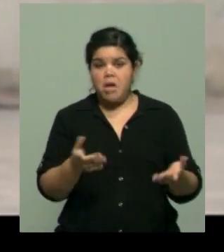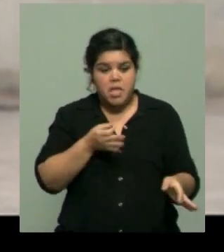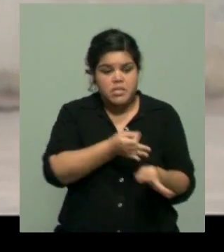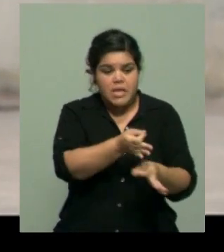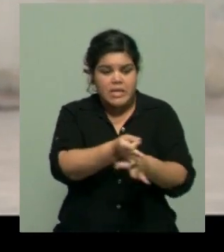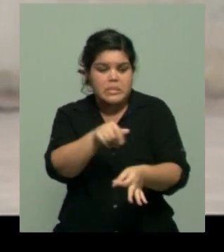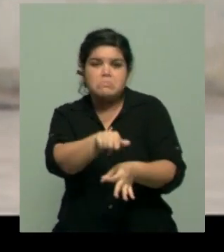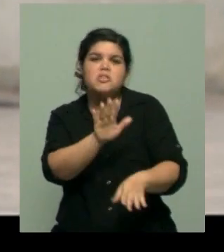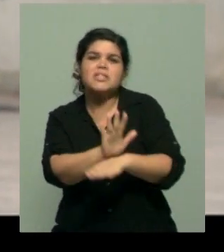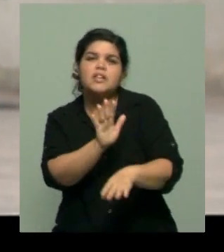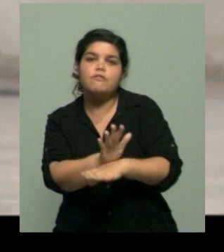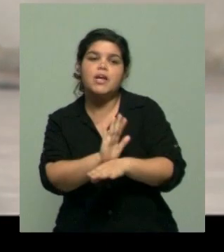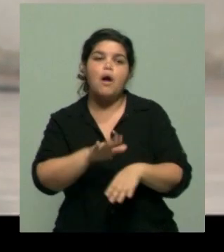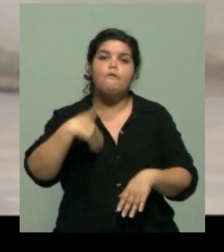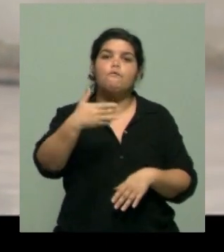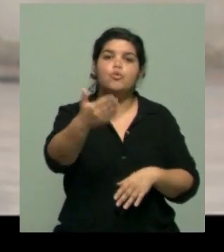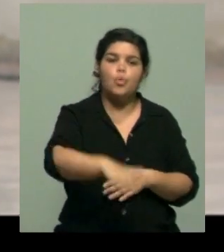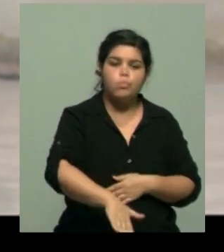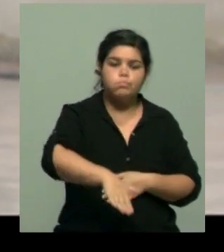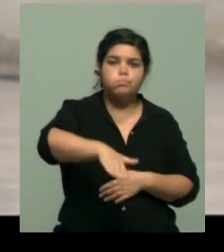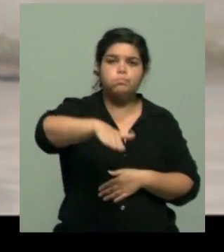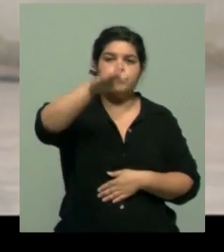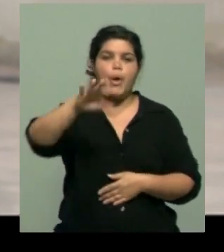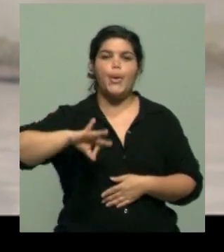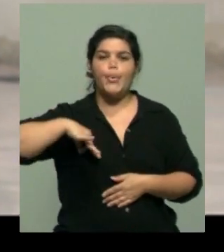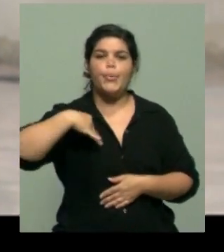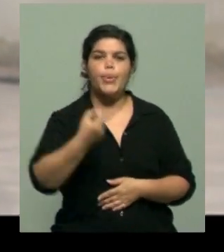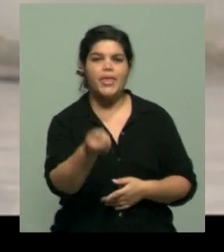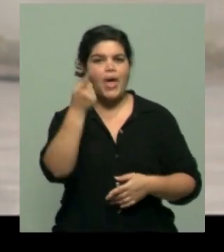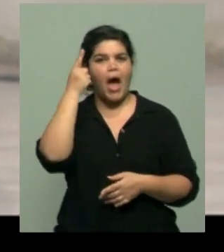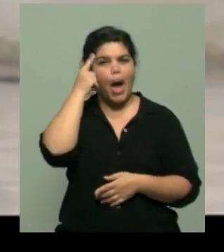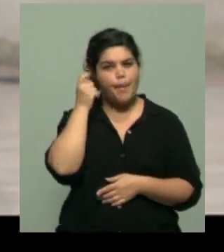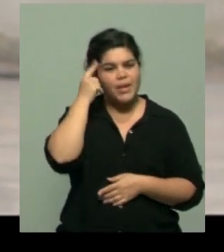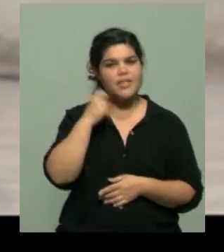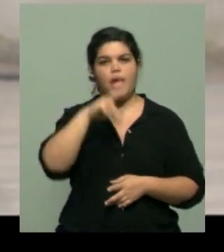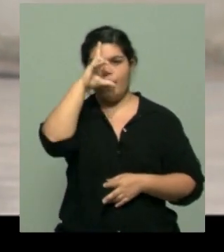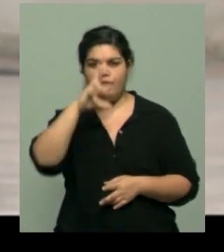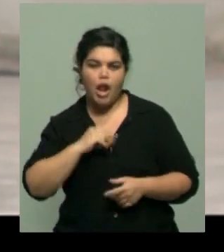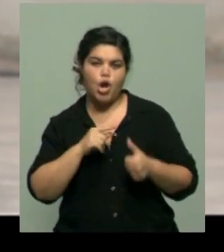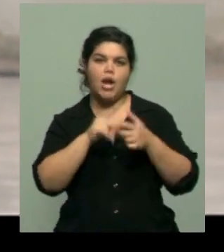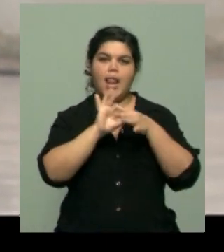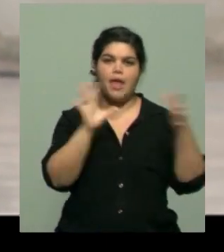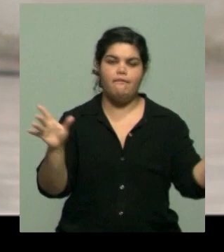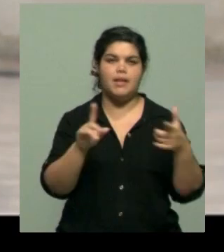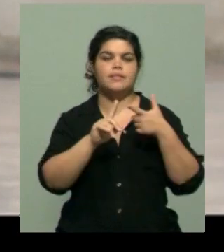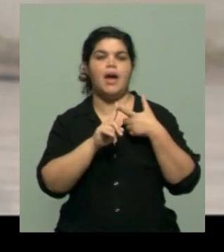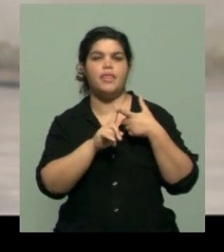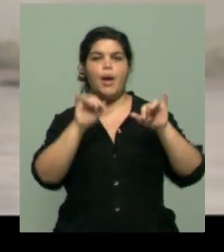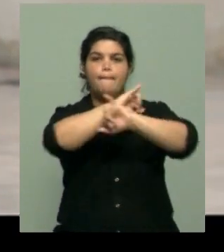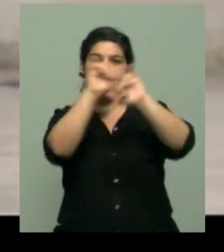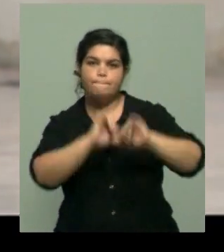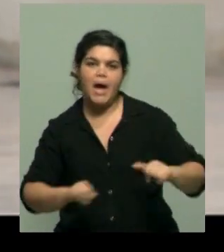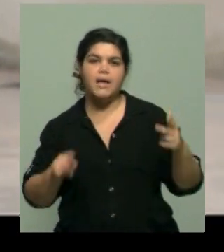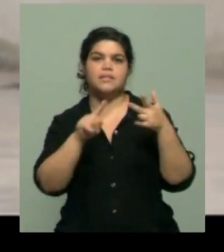vida para los ciudadanos y ciudadanas que sea integral, que esté basado en valores, ¿sí? La libertad, la